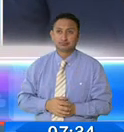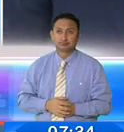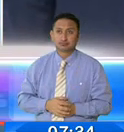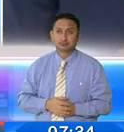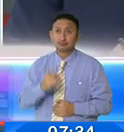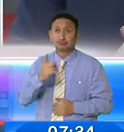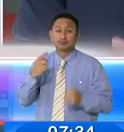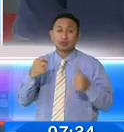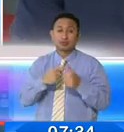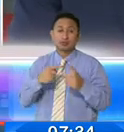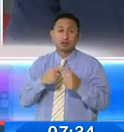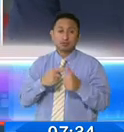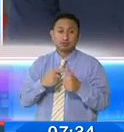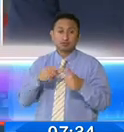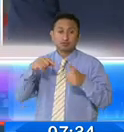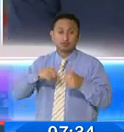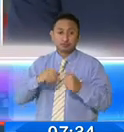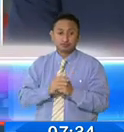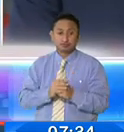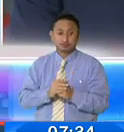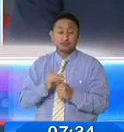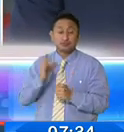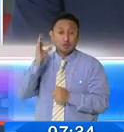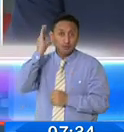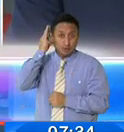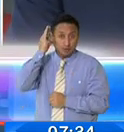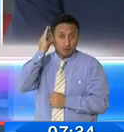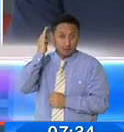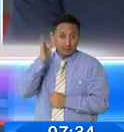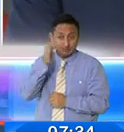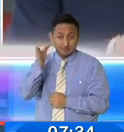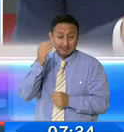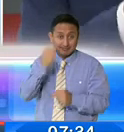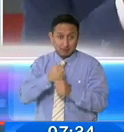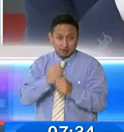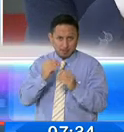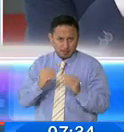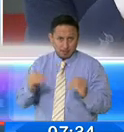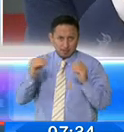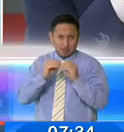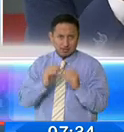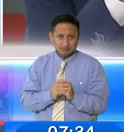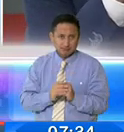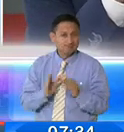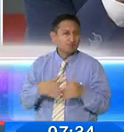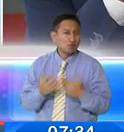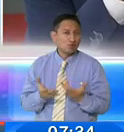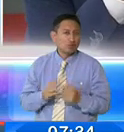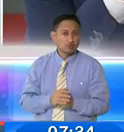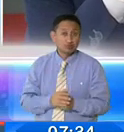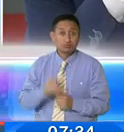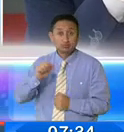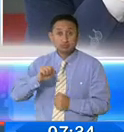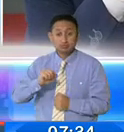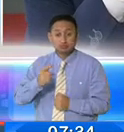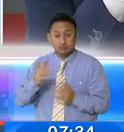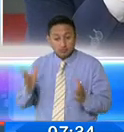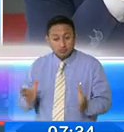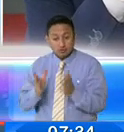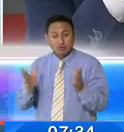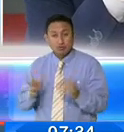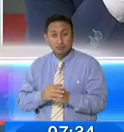es permitir el acceso de más mujeres al mercado formal de trabajo. ¿Cómo vamos a hacer esto? Sobre todo con incentivos